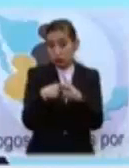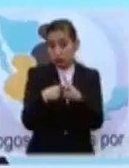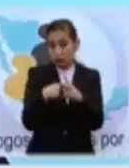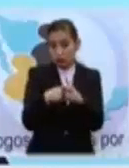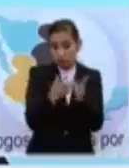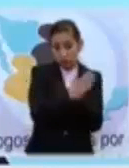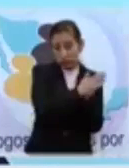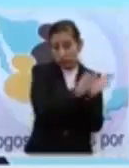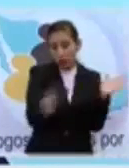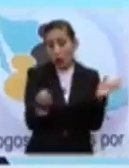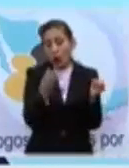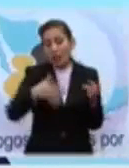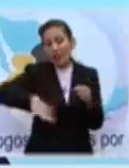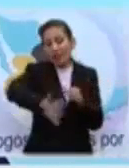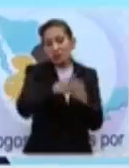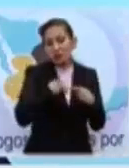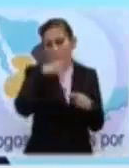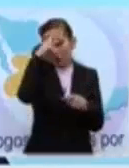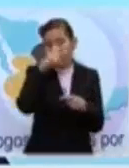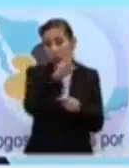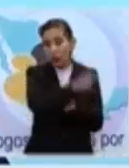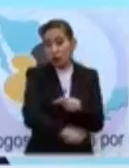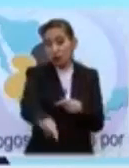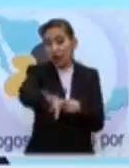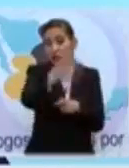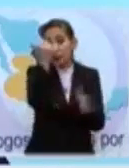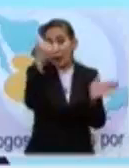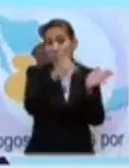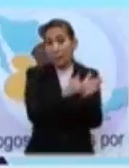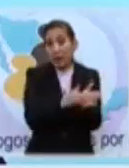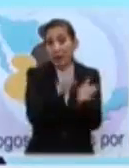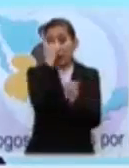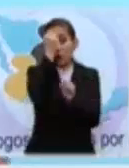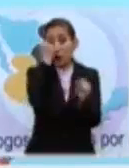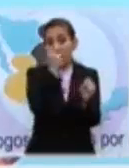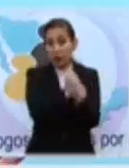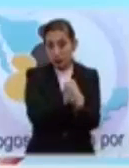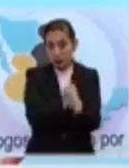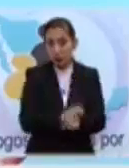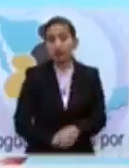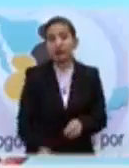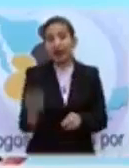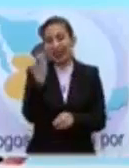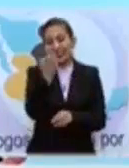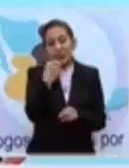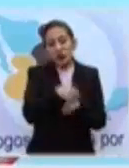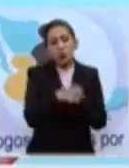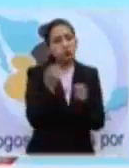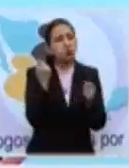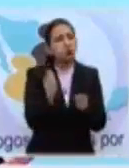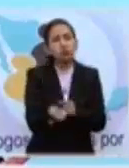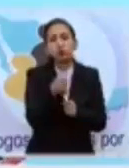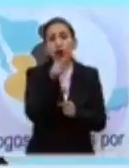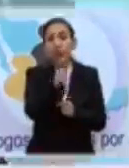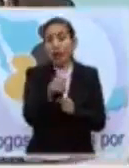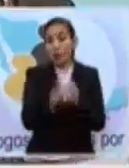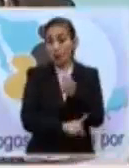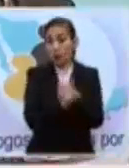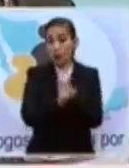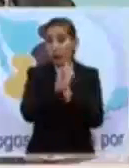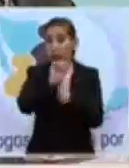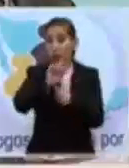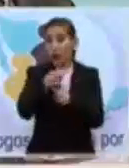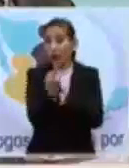número de habitantes del país, es de 214,000 pesos anuales. Lo que revela este dato es que el problema no es